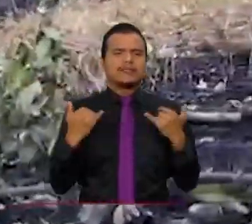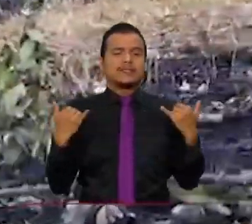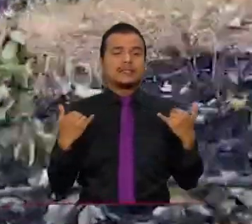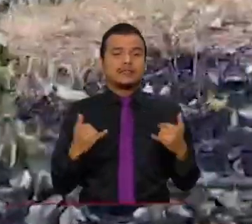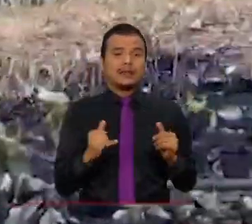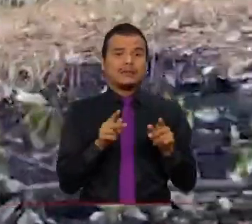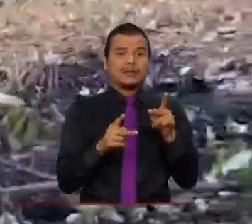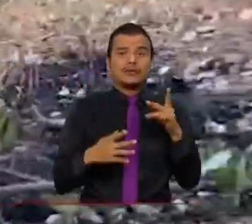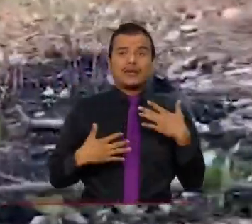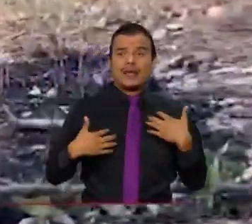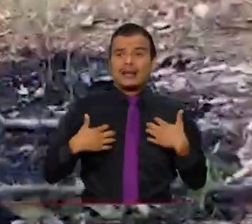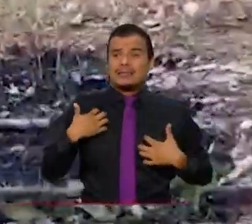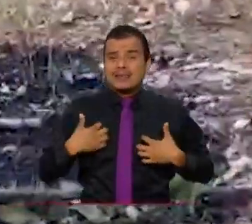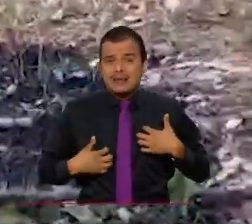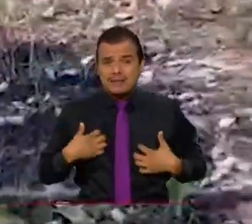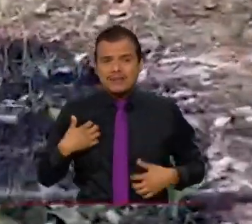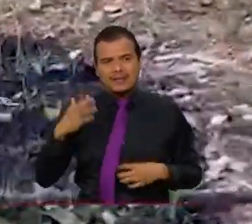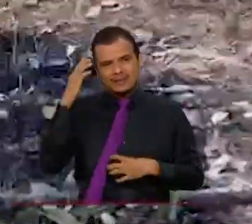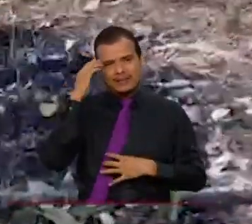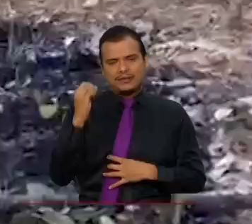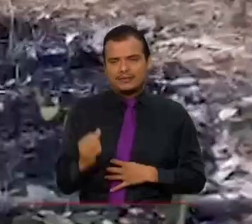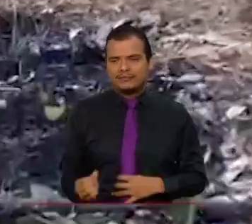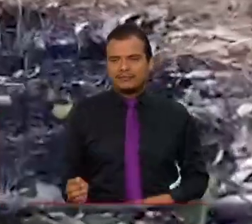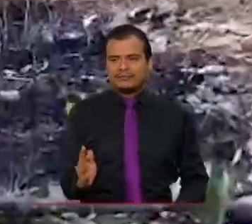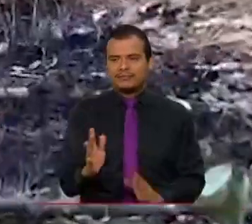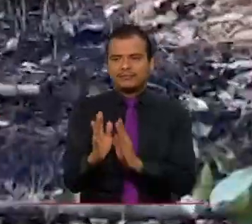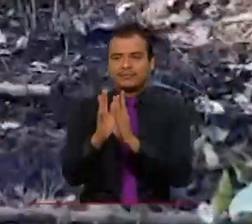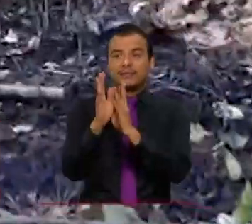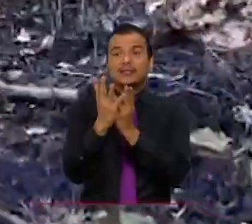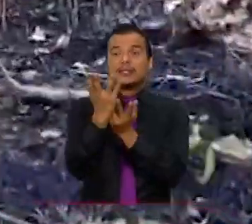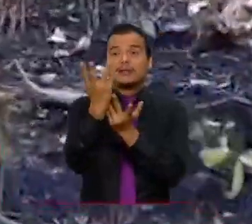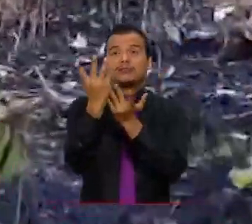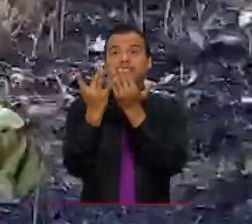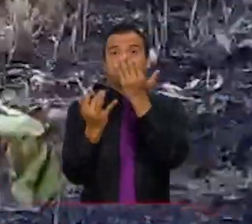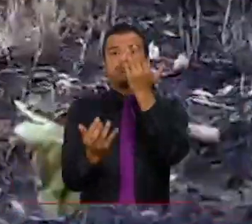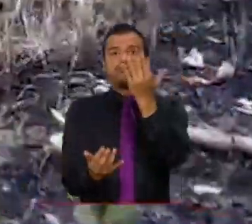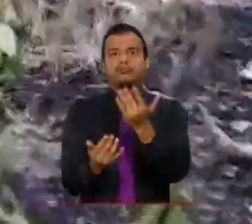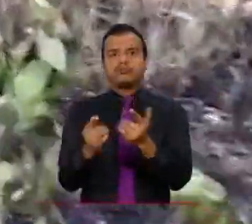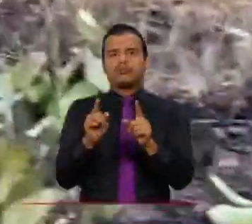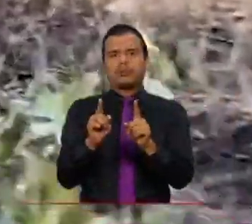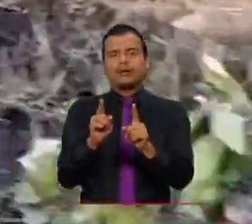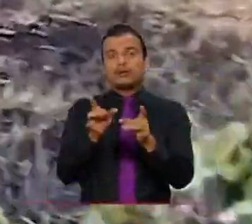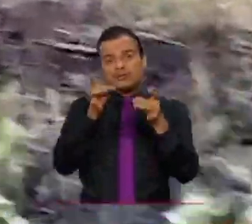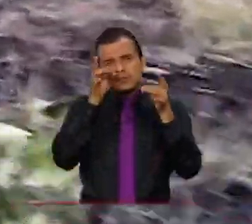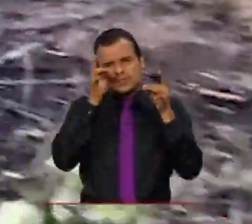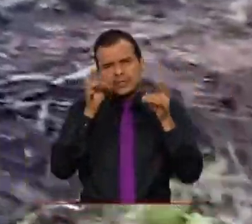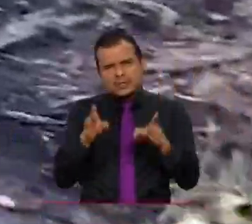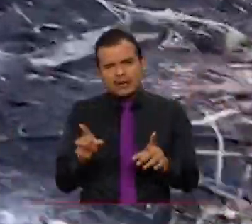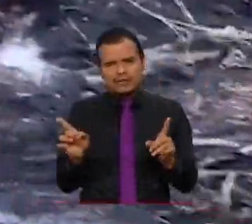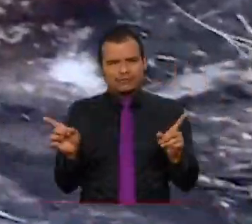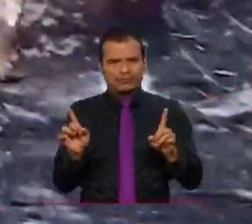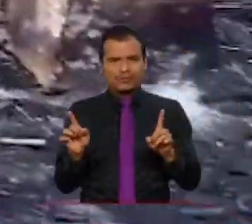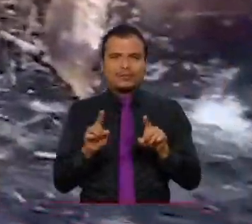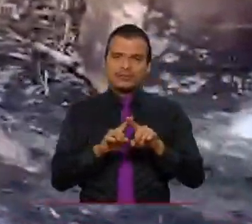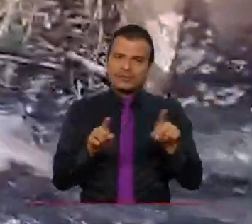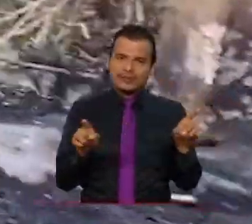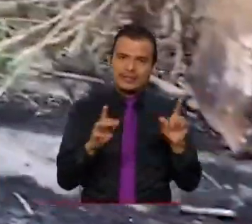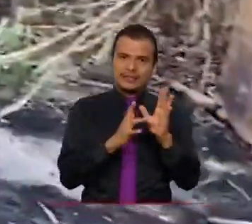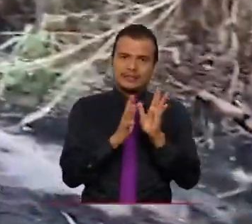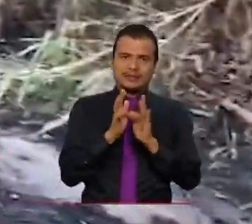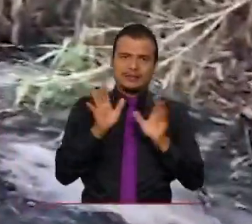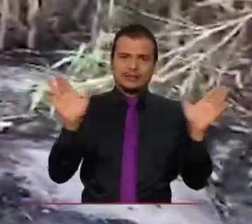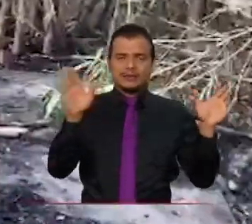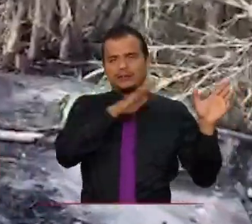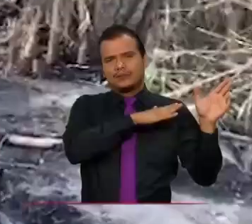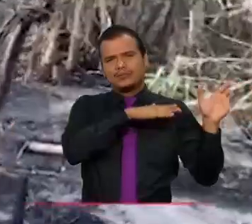personas estaban asustadas porque como está alta la vegetación pues las llamas son altas Pero pero digamos que no fue tan difícil como el que tuvimos en Cristo Rey en el sector